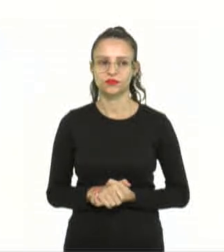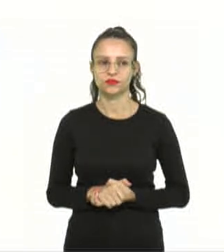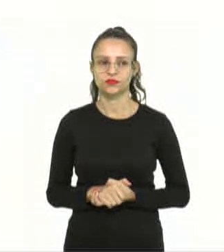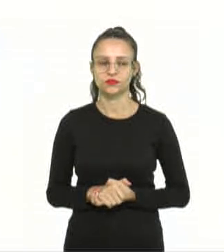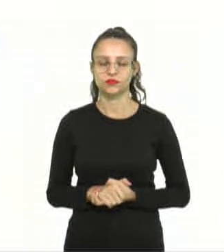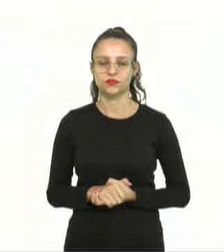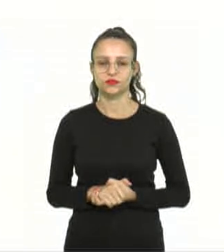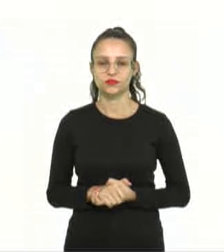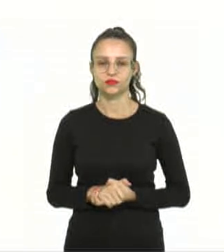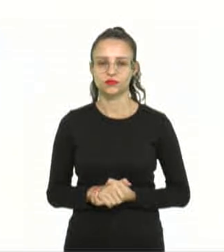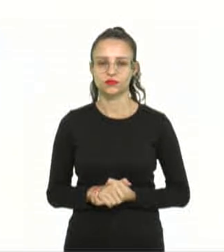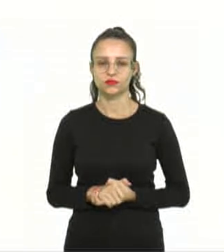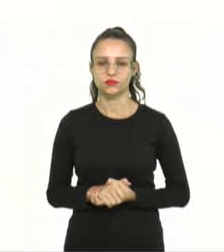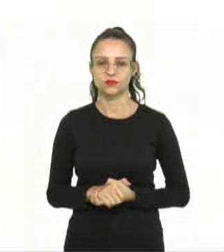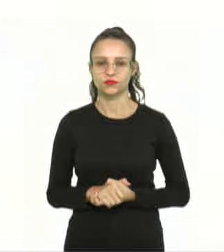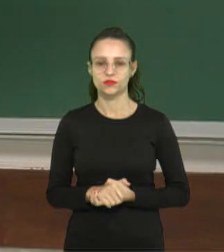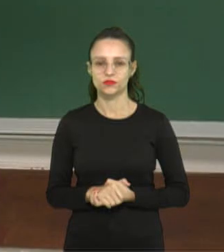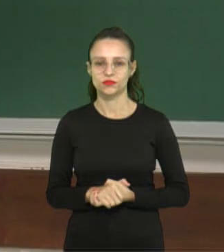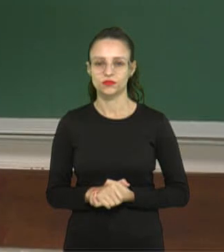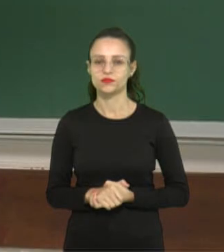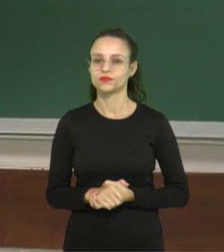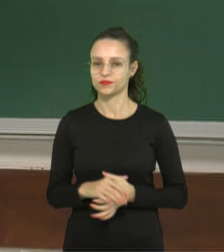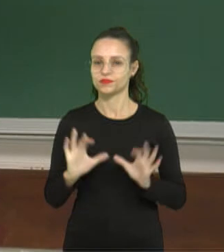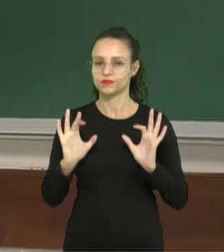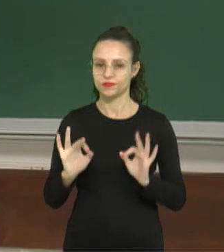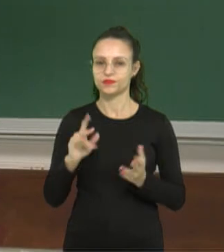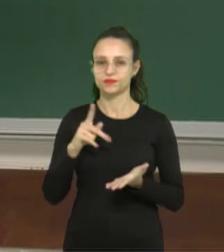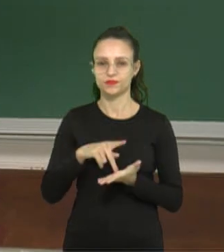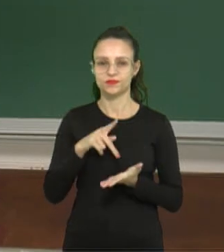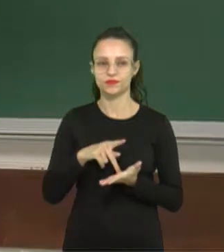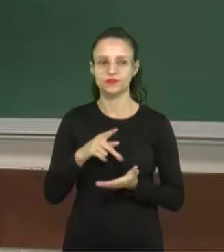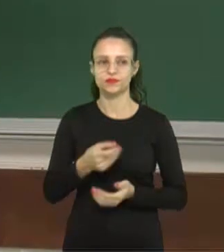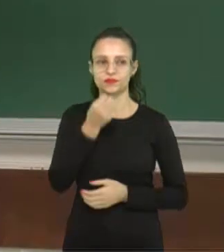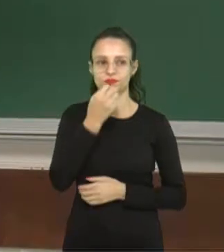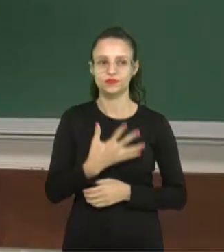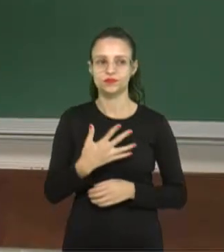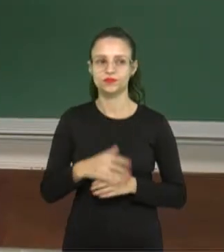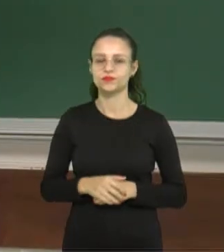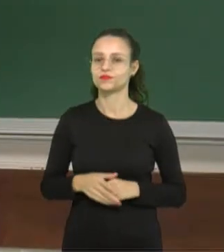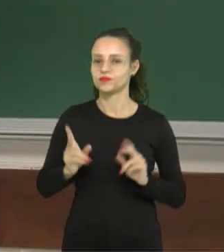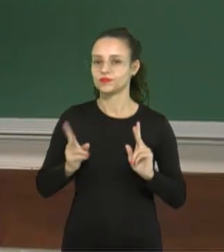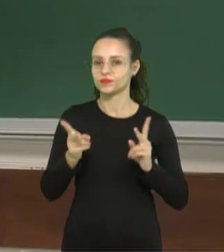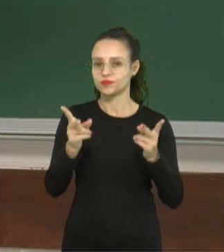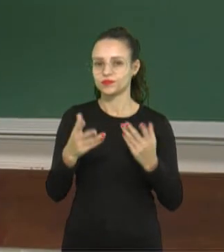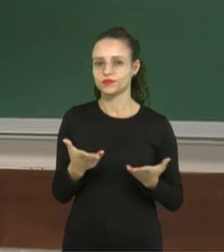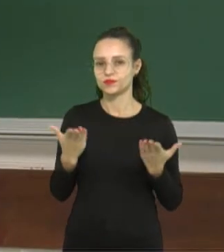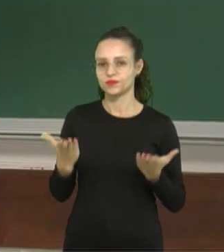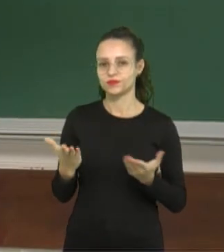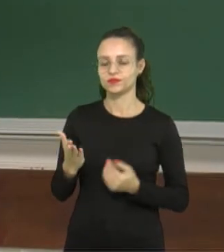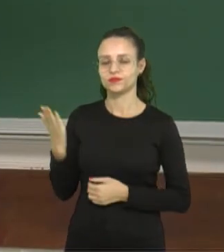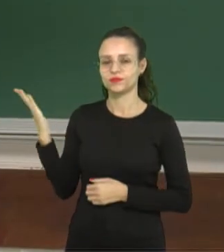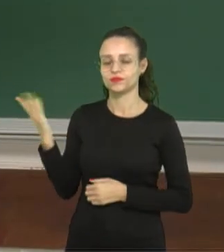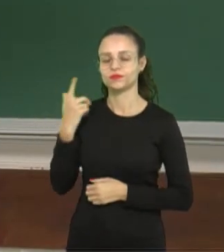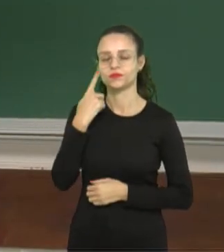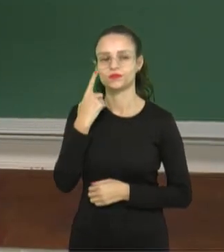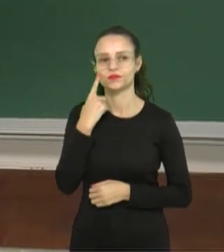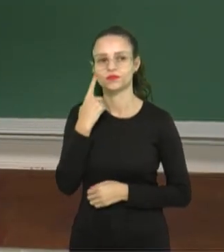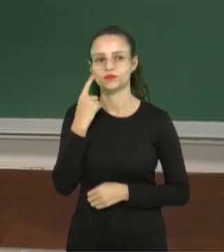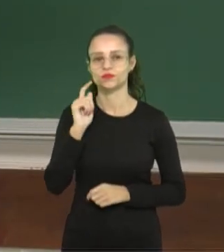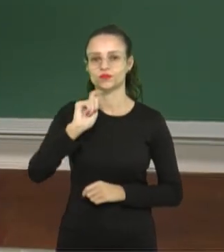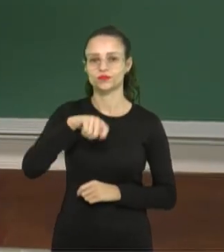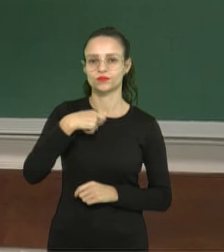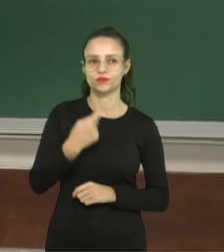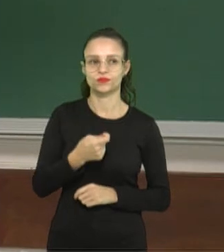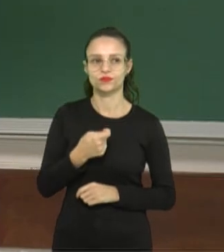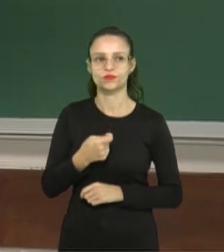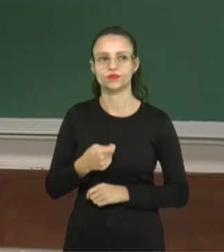de lanzarlos para que no hagan daño, verdadero. Muy bien. Adelante, entonces, vamos ver agora um pouquinho sobre